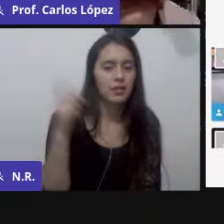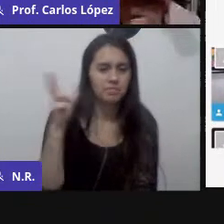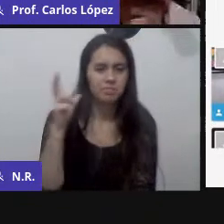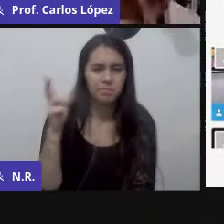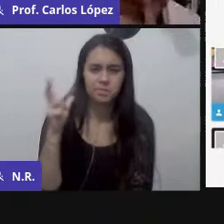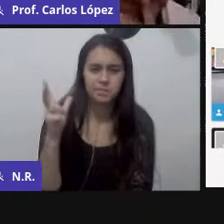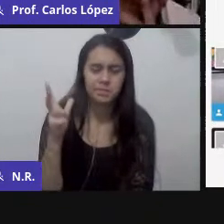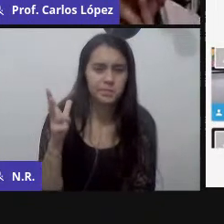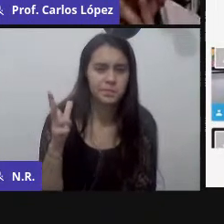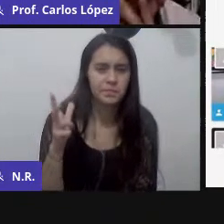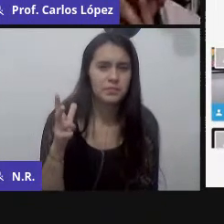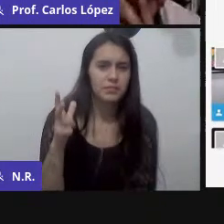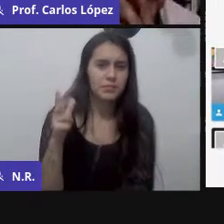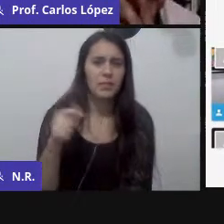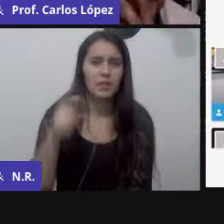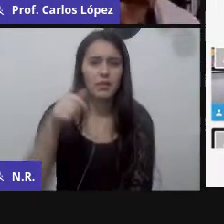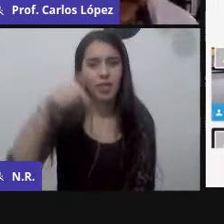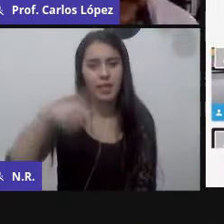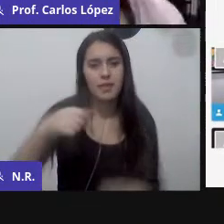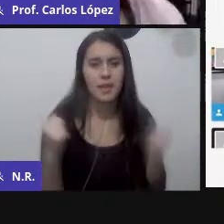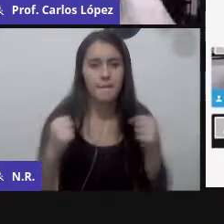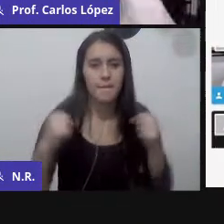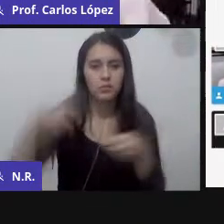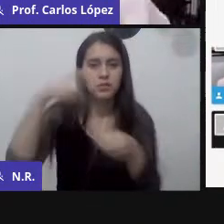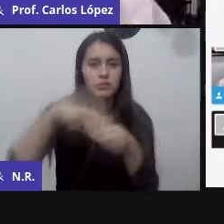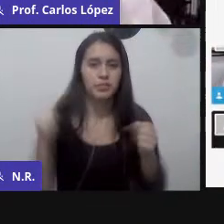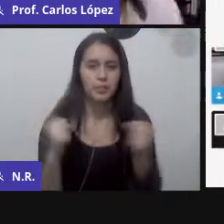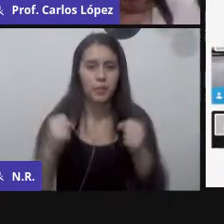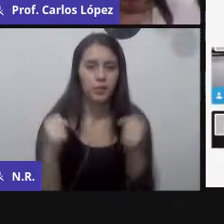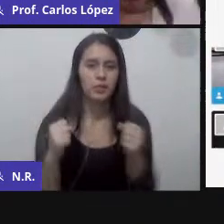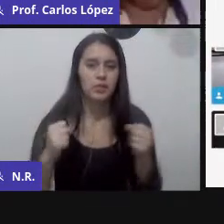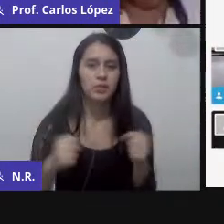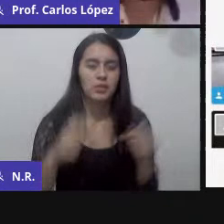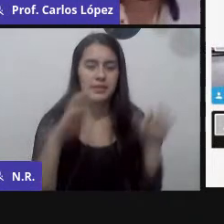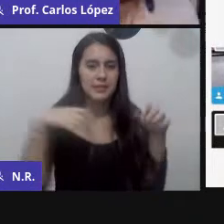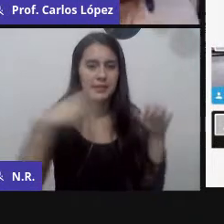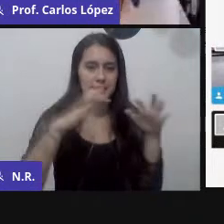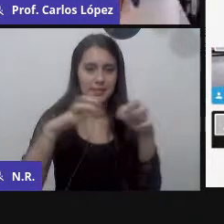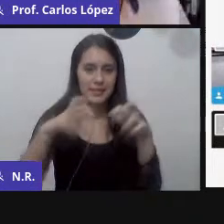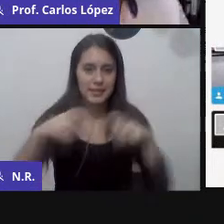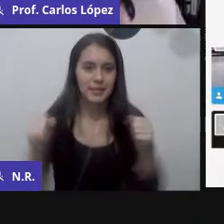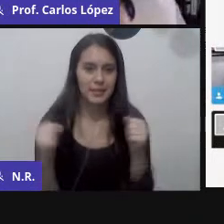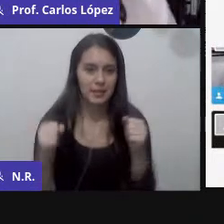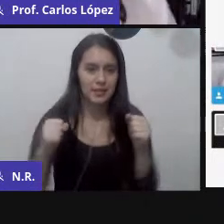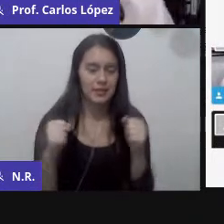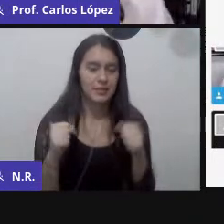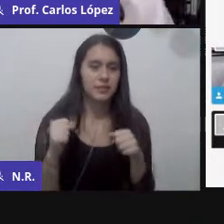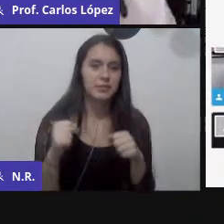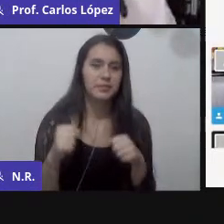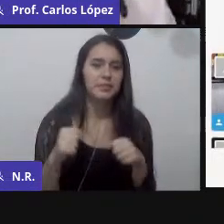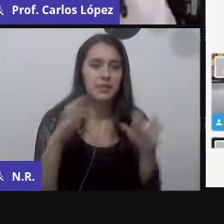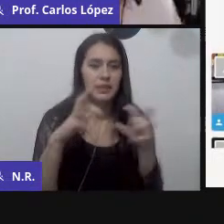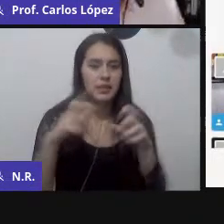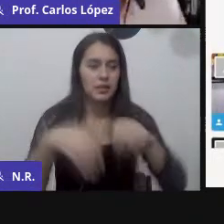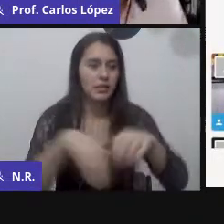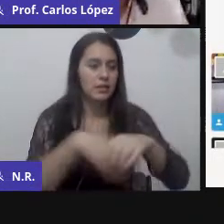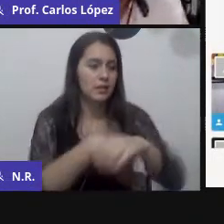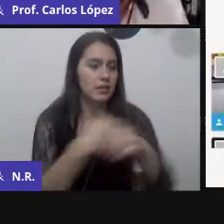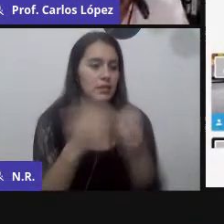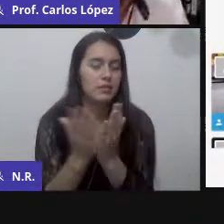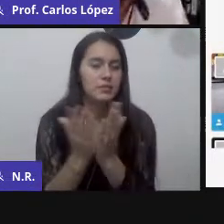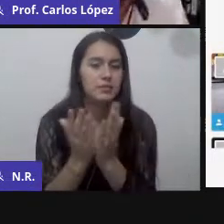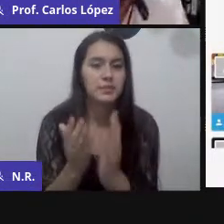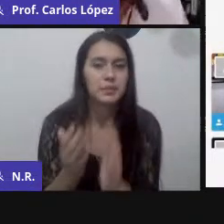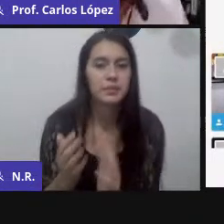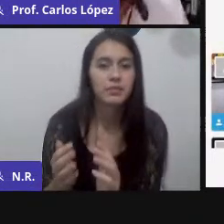mí. Bogotá, me conecto desde Bogotá, Secretaría de Educación. Un abrazo para ti.